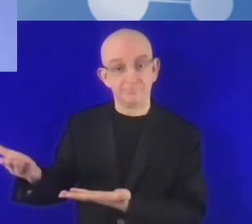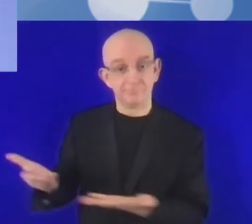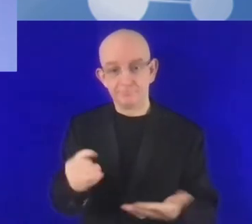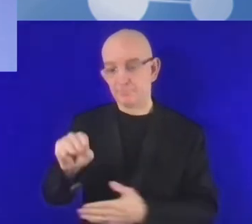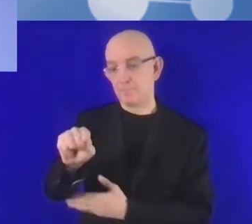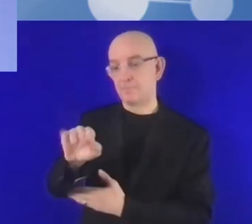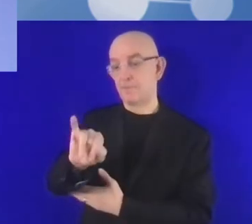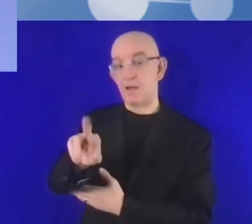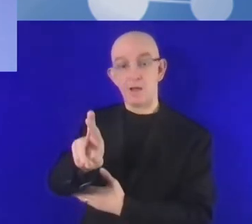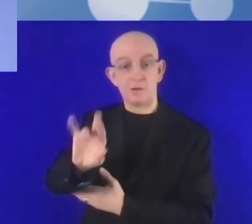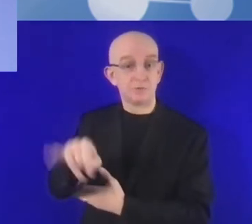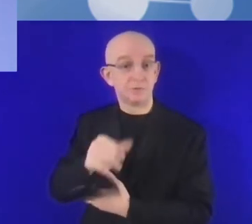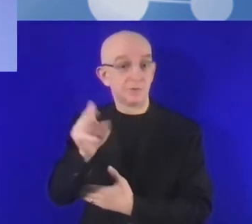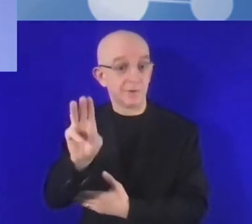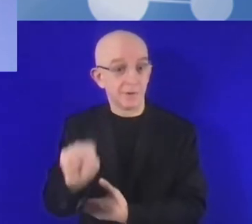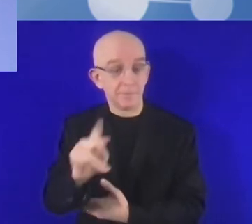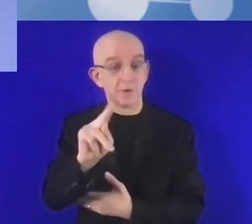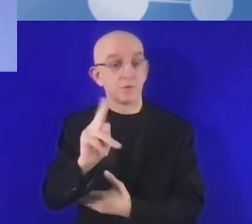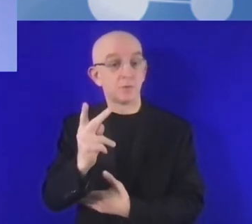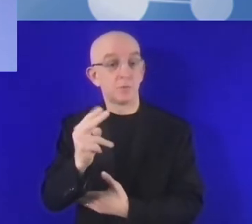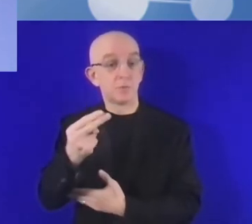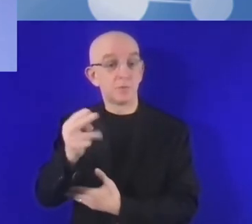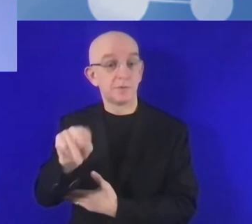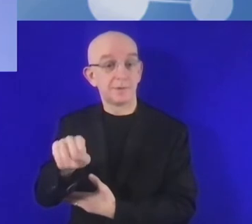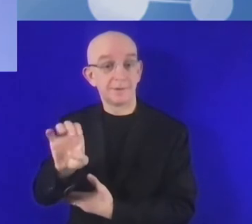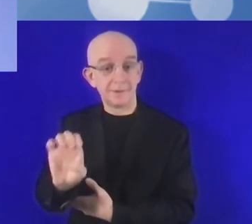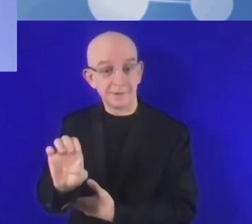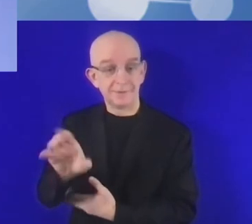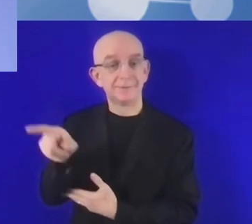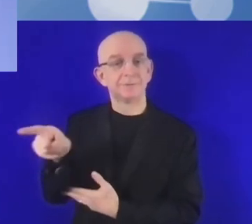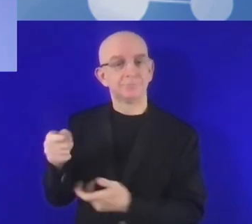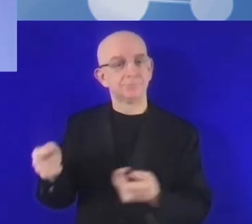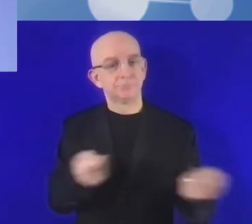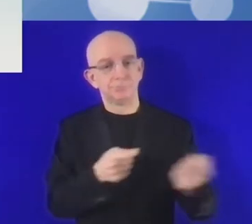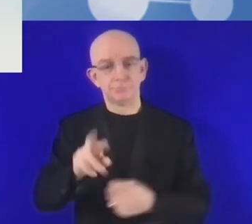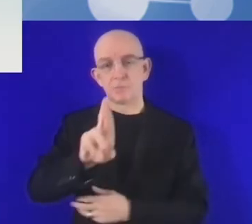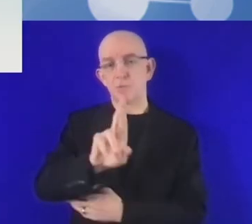a doña Miriam Kime, jefa de la organización RIPE.